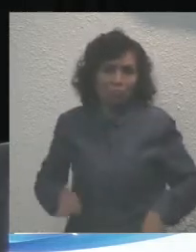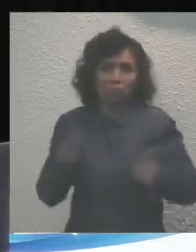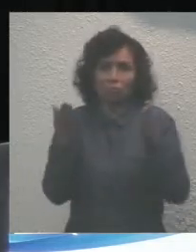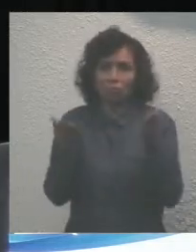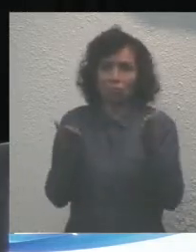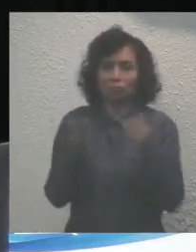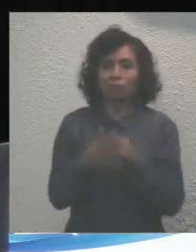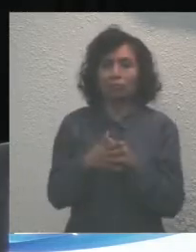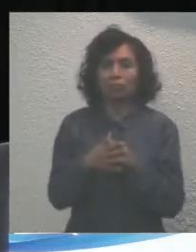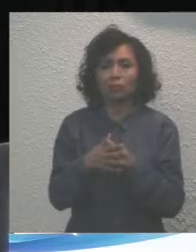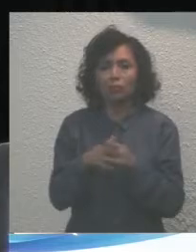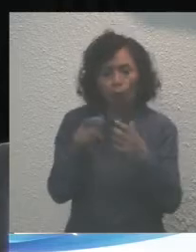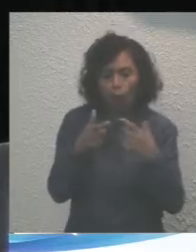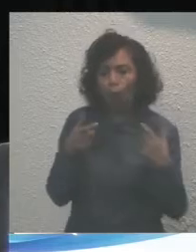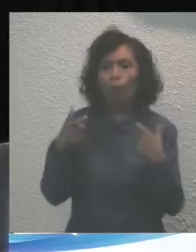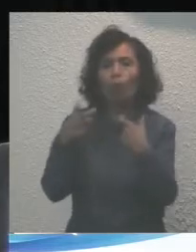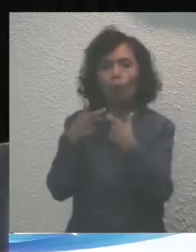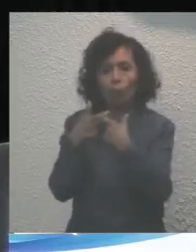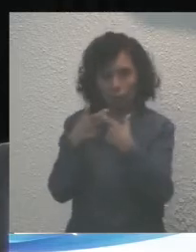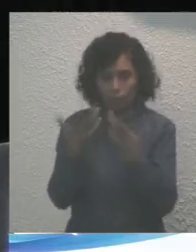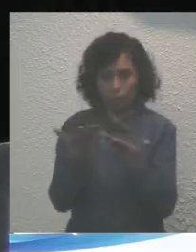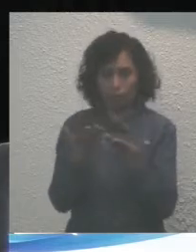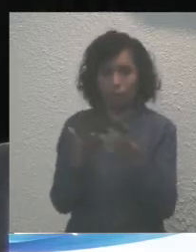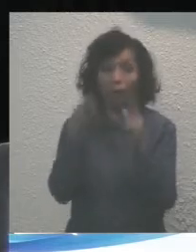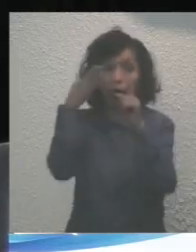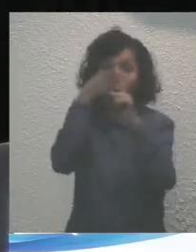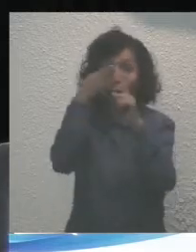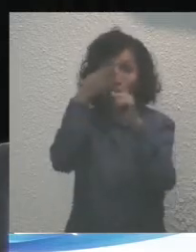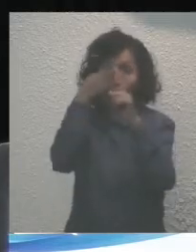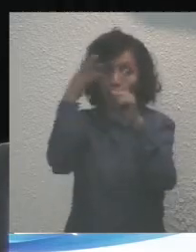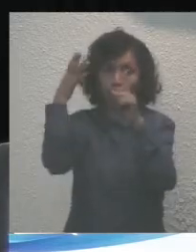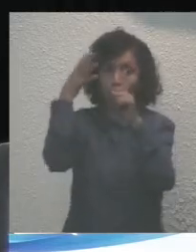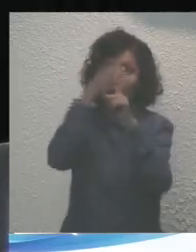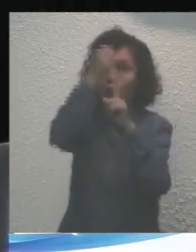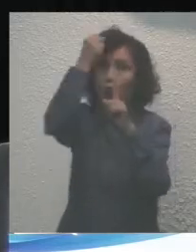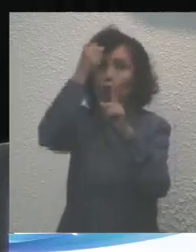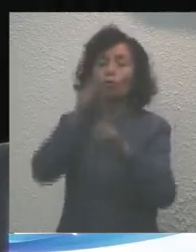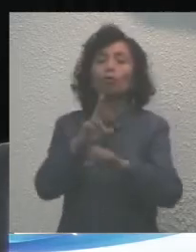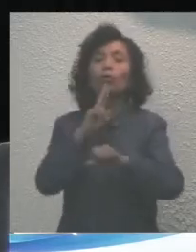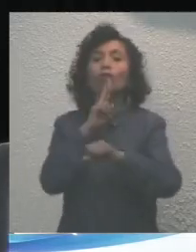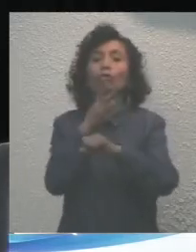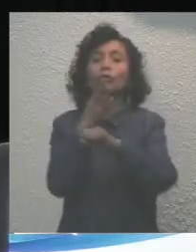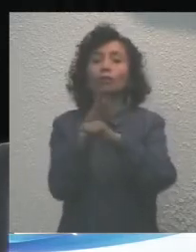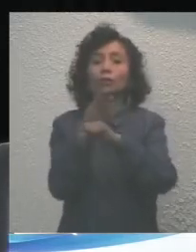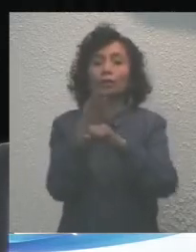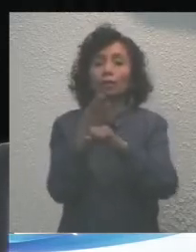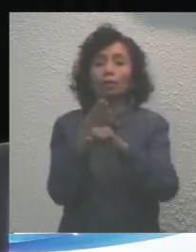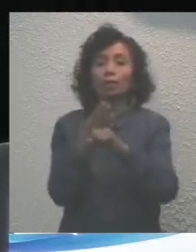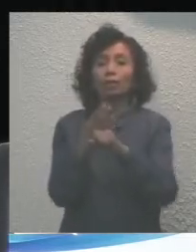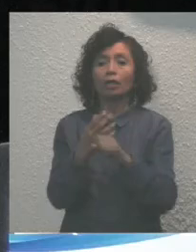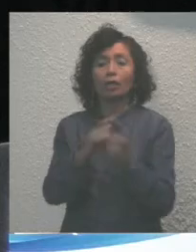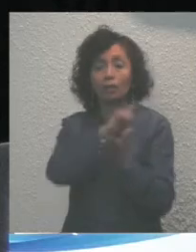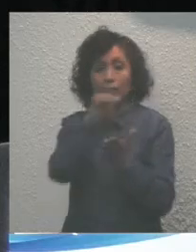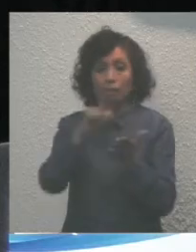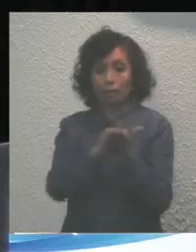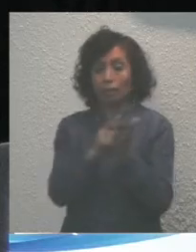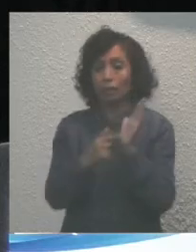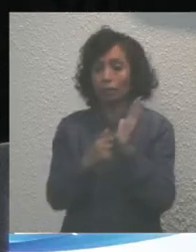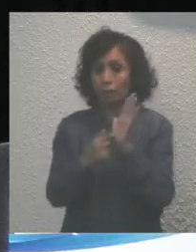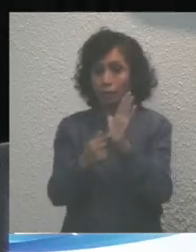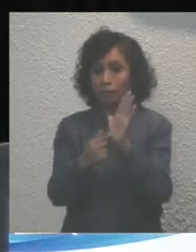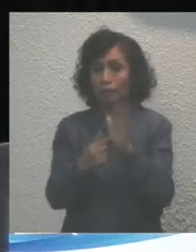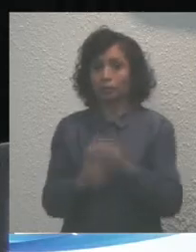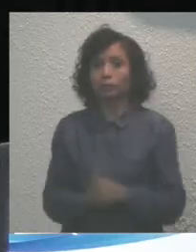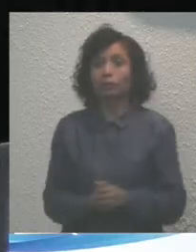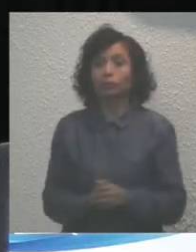eficaz cooperación a fin de cumplir responsablemente la función legislativa.